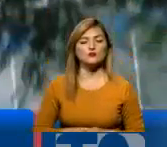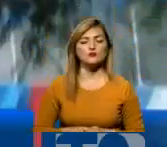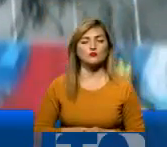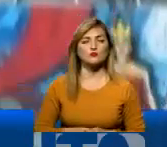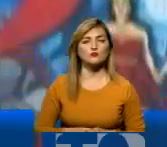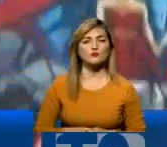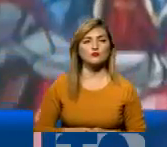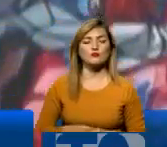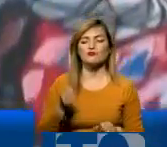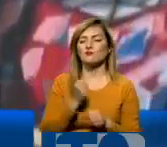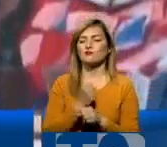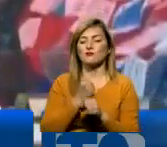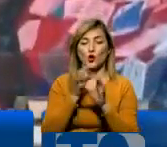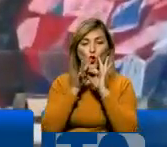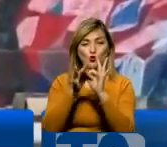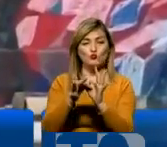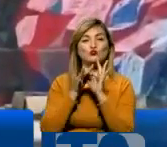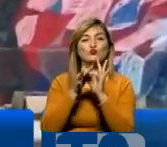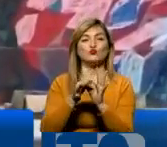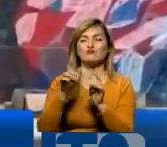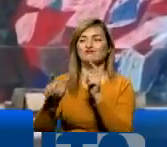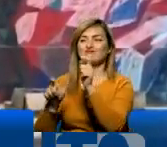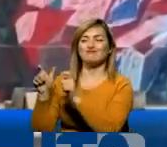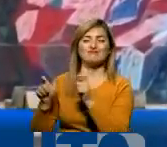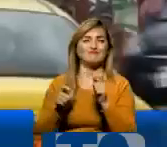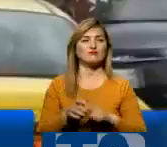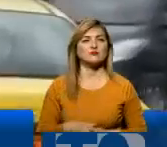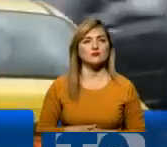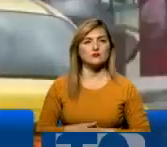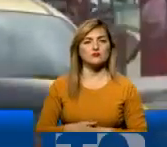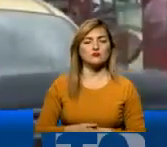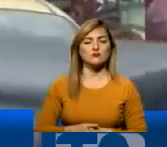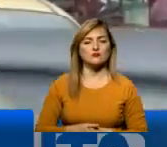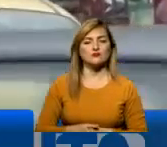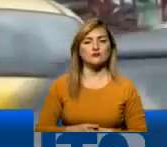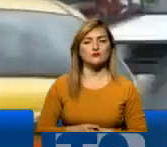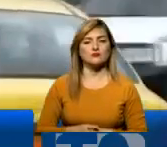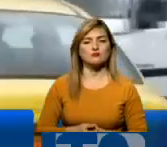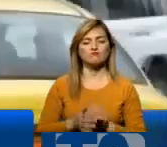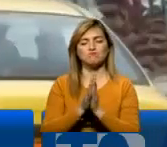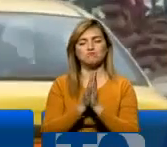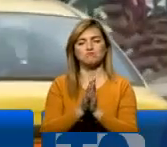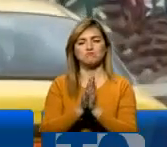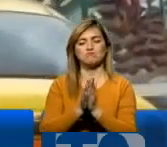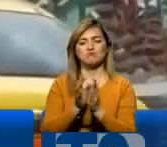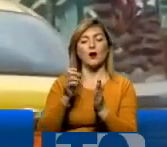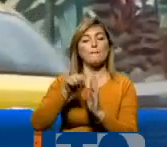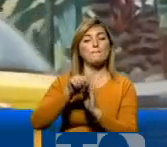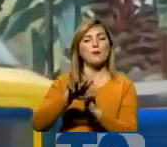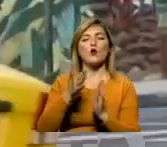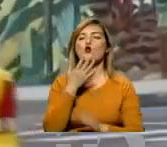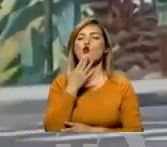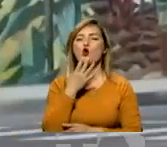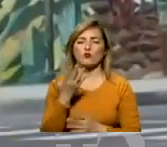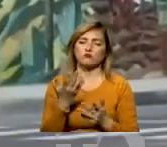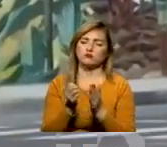nosotros estamos haciendo un trabajo colaborativo con la ciudadanía. Estamos solicitando en unos casos pintura. Estamos